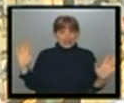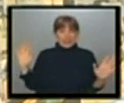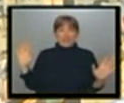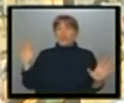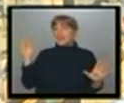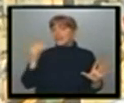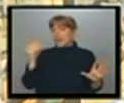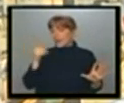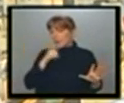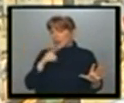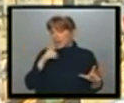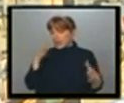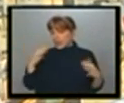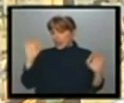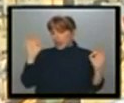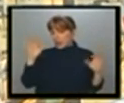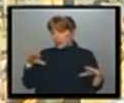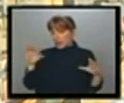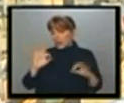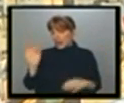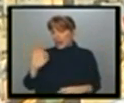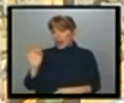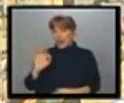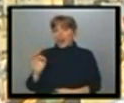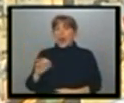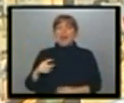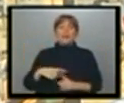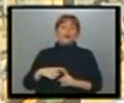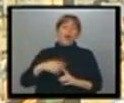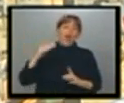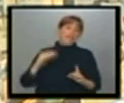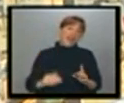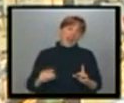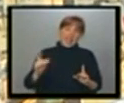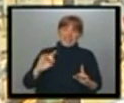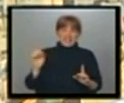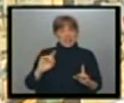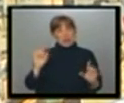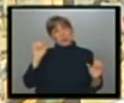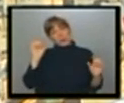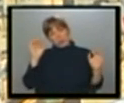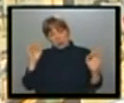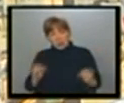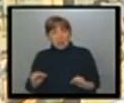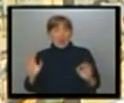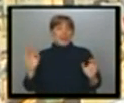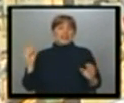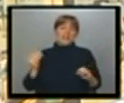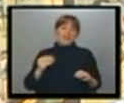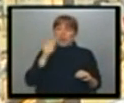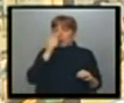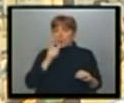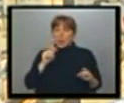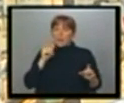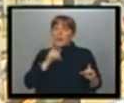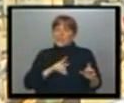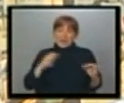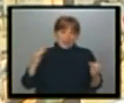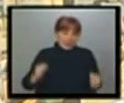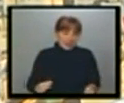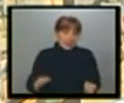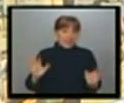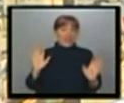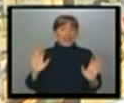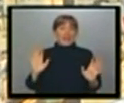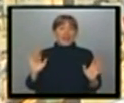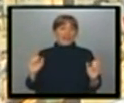salvo de toda esa cuestión. Aparte no baja tanto la temperatura. Viene bien, Y el fin de semana parece que va a tener condiciones no